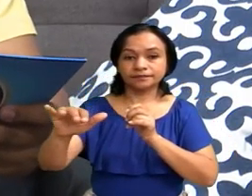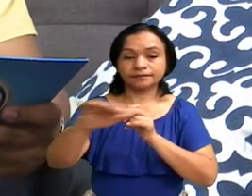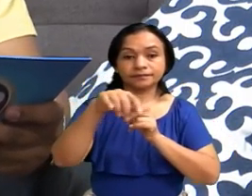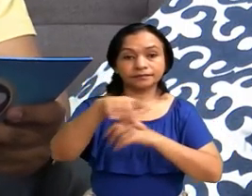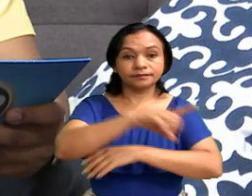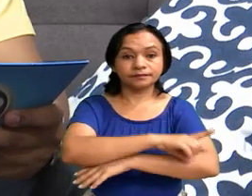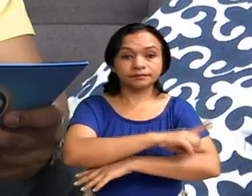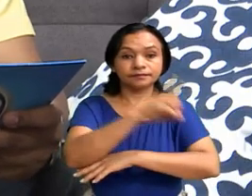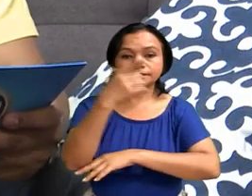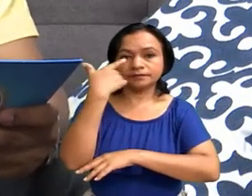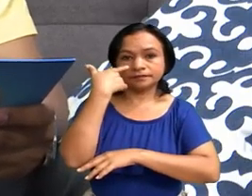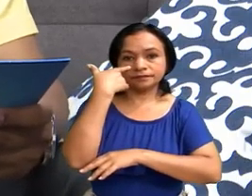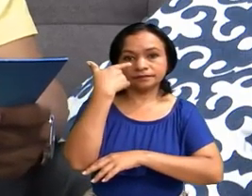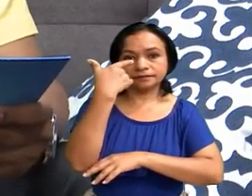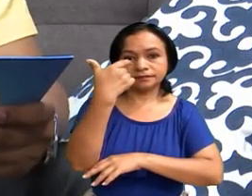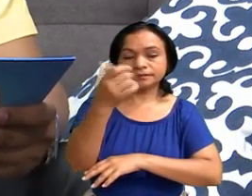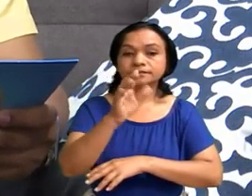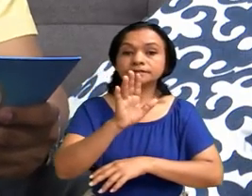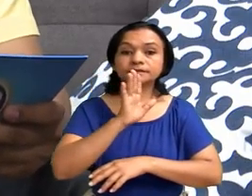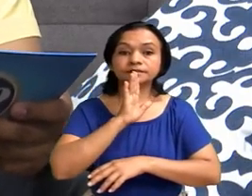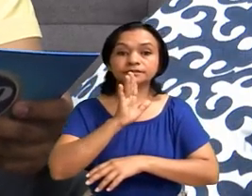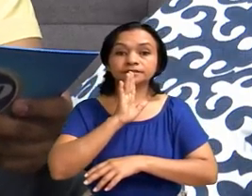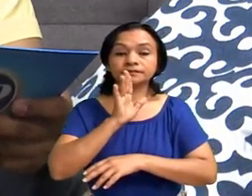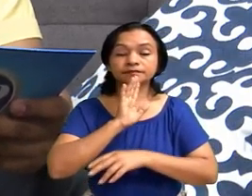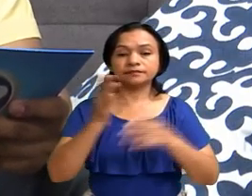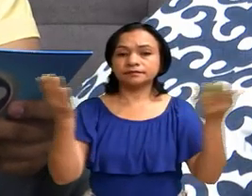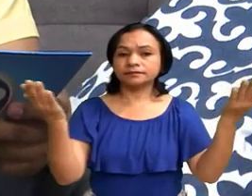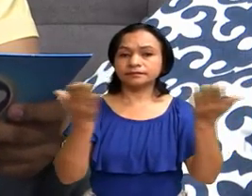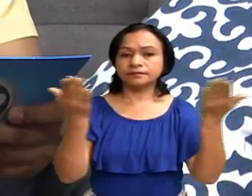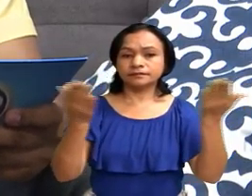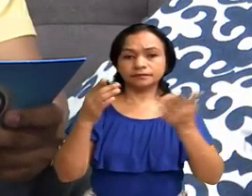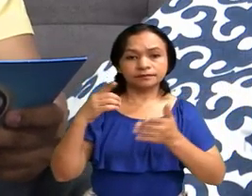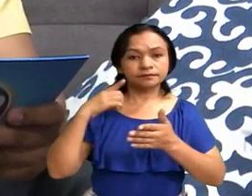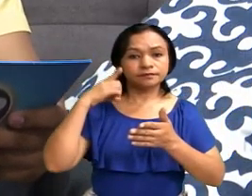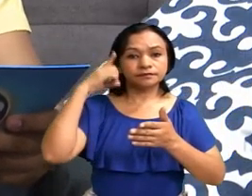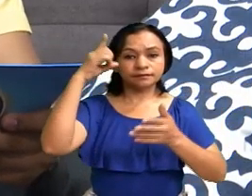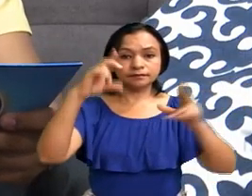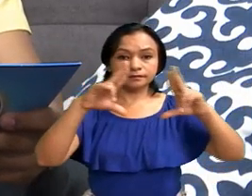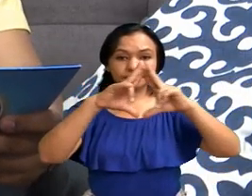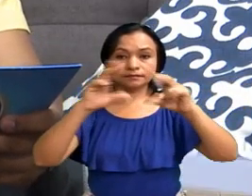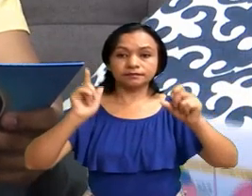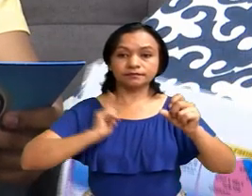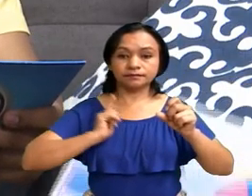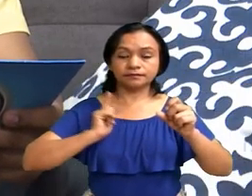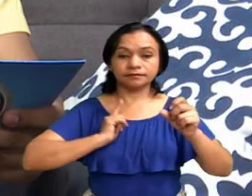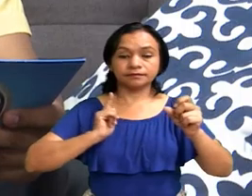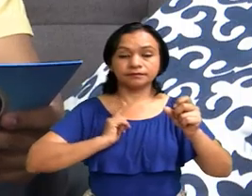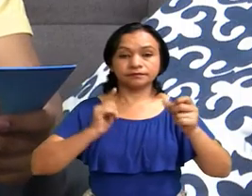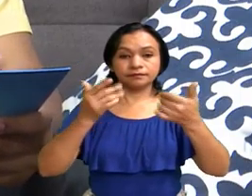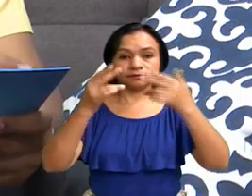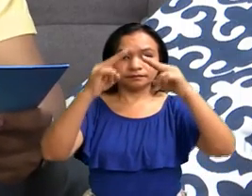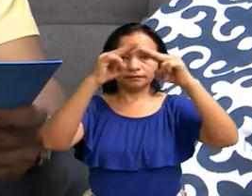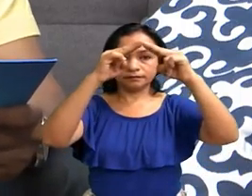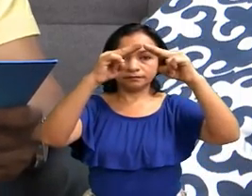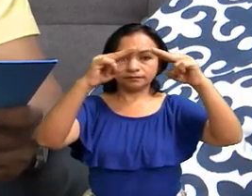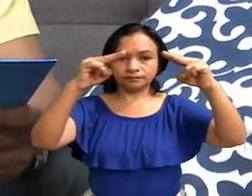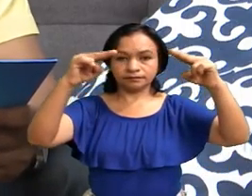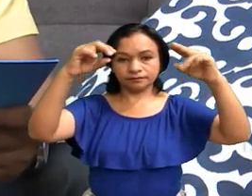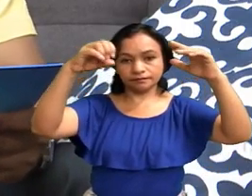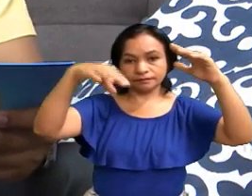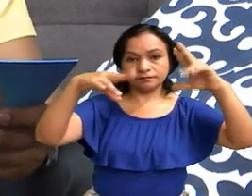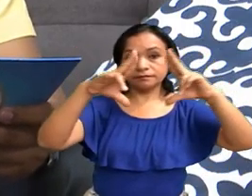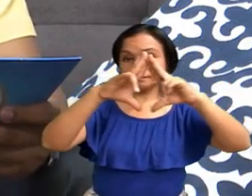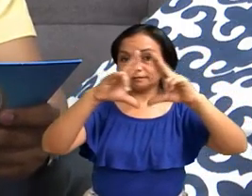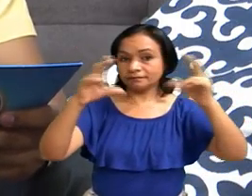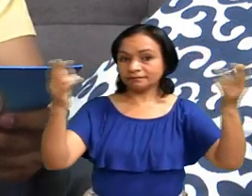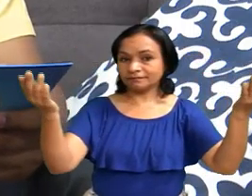Parlamento, estaremos conociendo y estaremos conversando sobre los avances obtenidos en nuestro país acerca de la distribución de energía eléctrica en